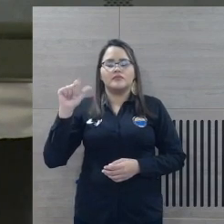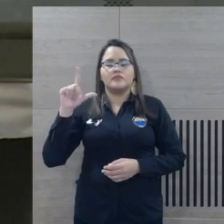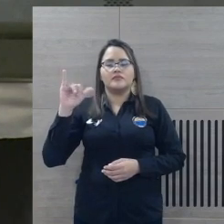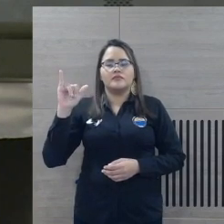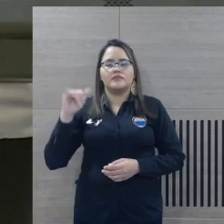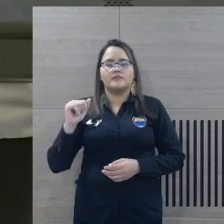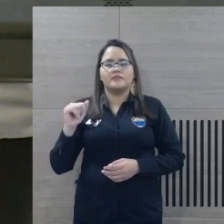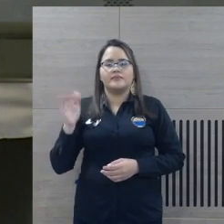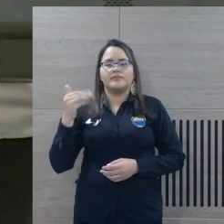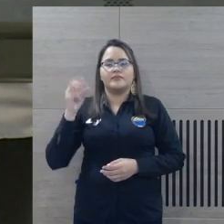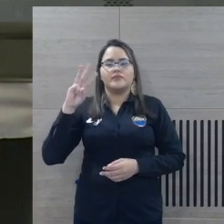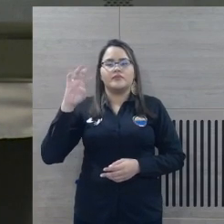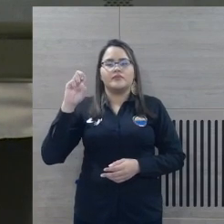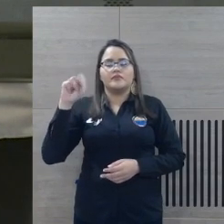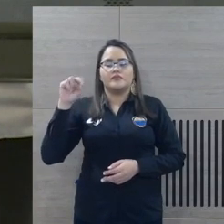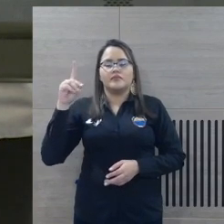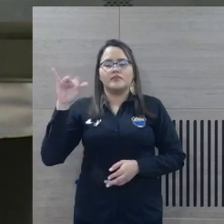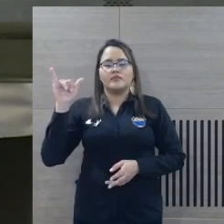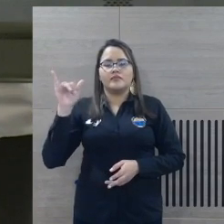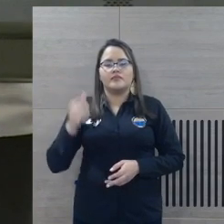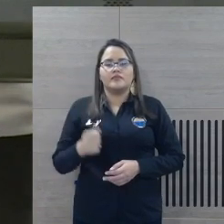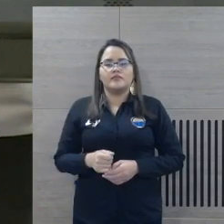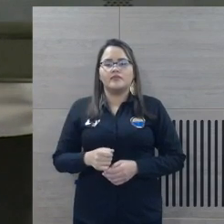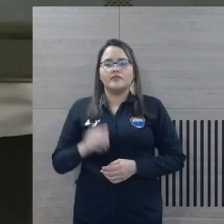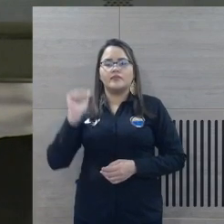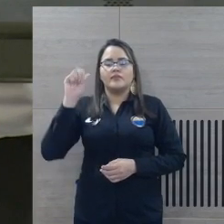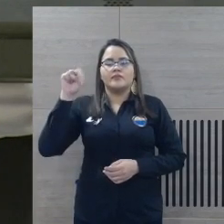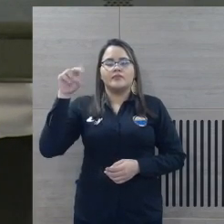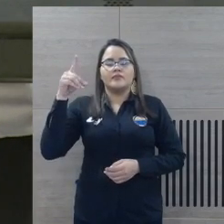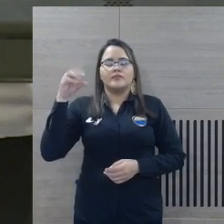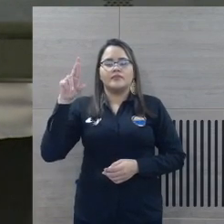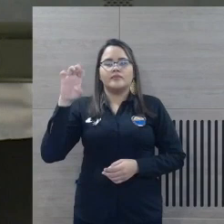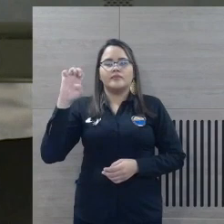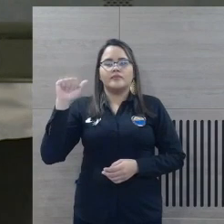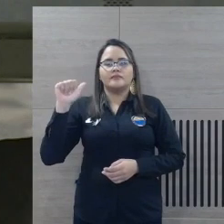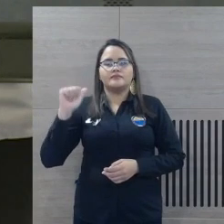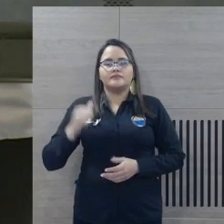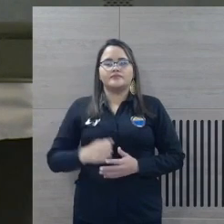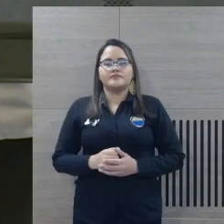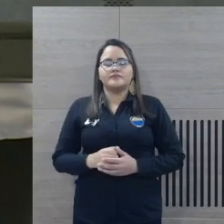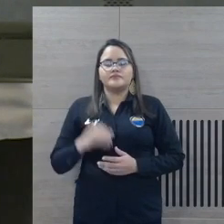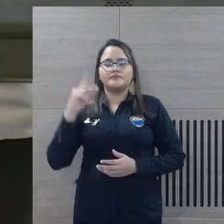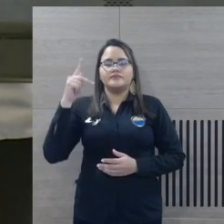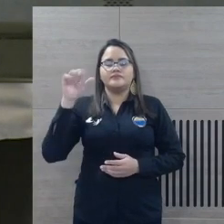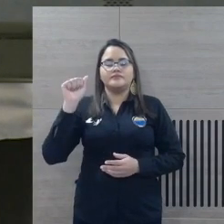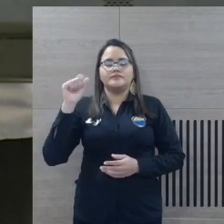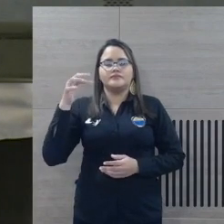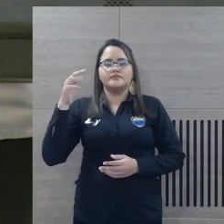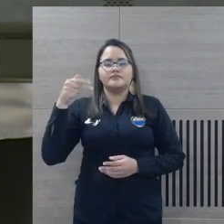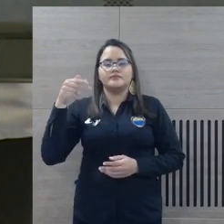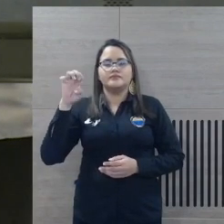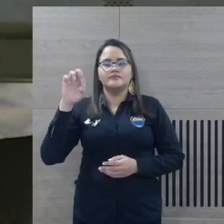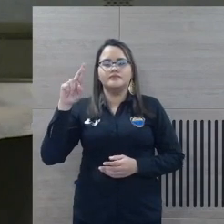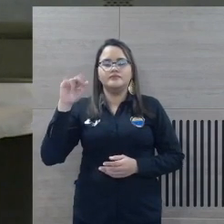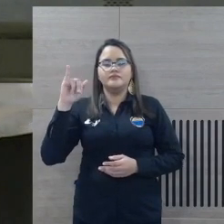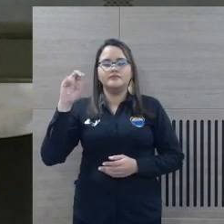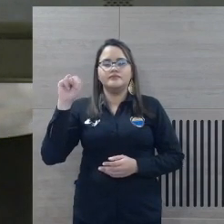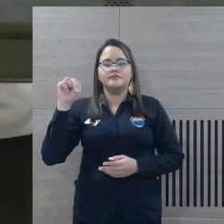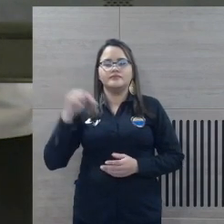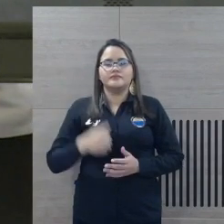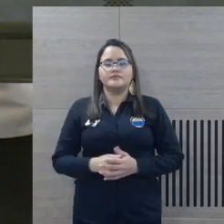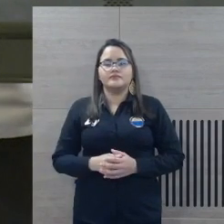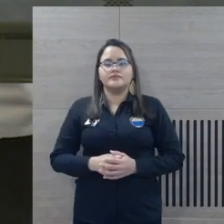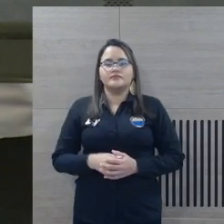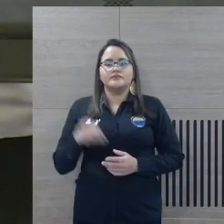Andrea Marcela Burgos Hernández. Caterin Paola Bustamante Viloria. María Camila Comas Marín. Sixto